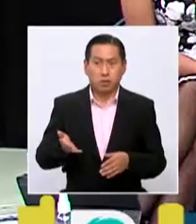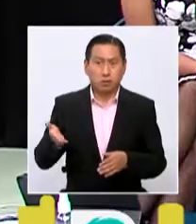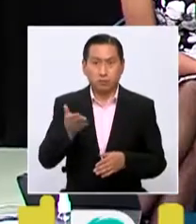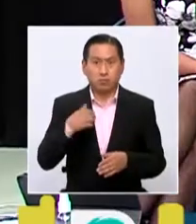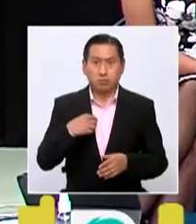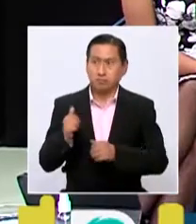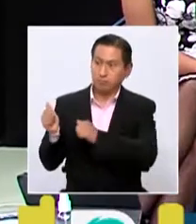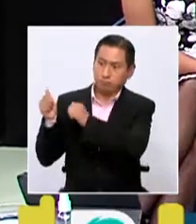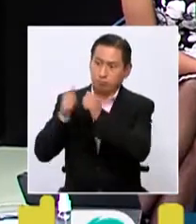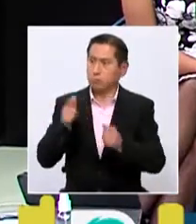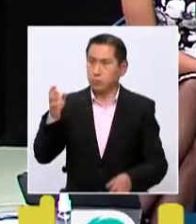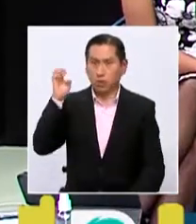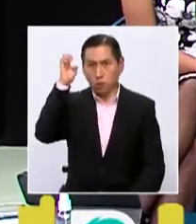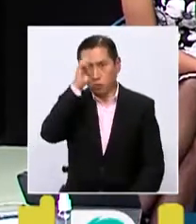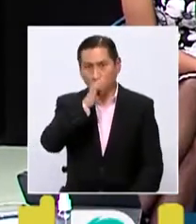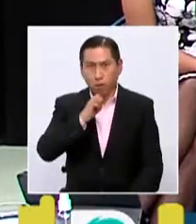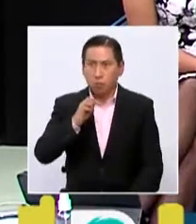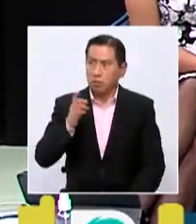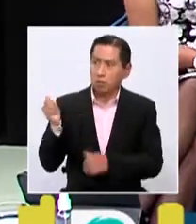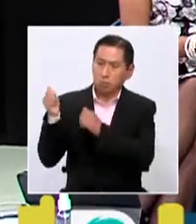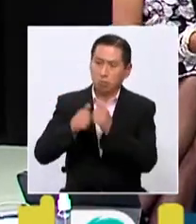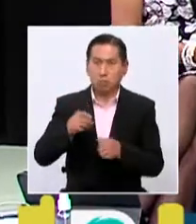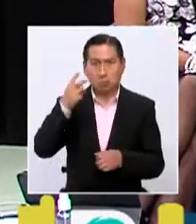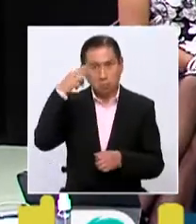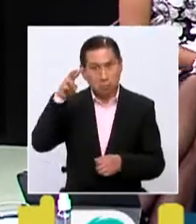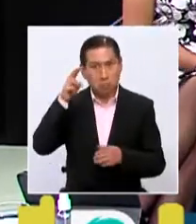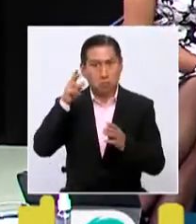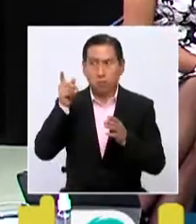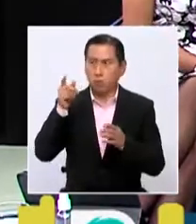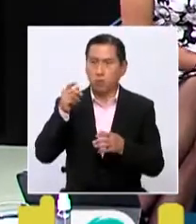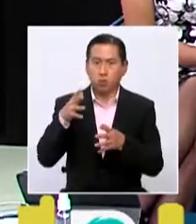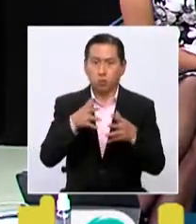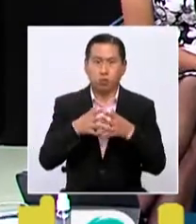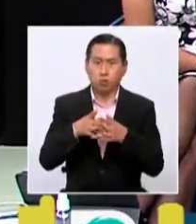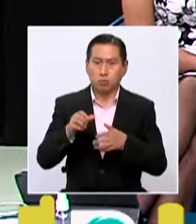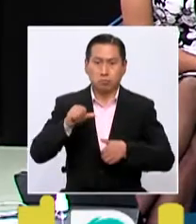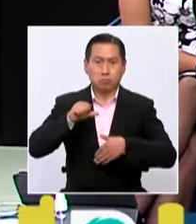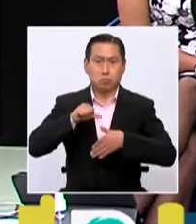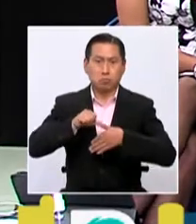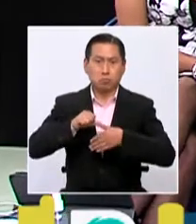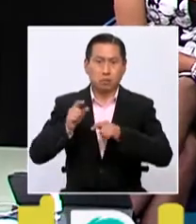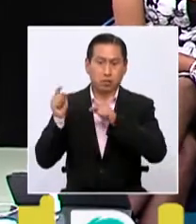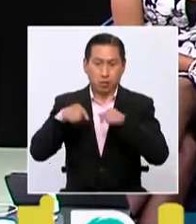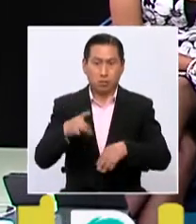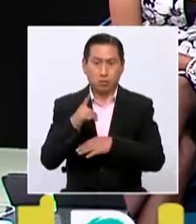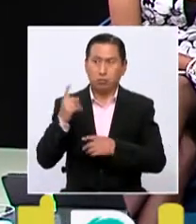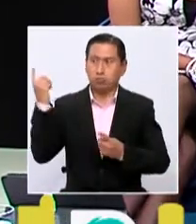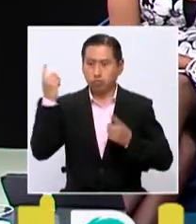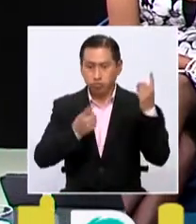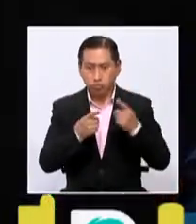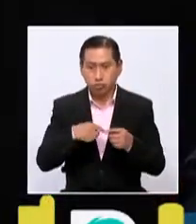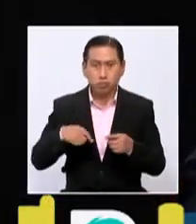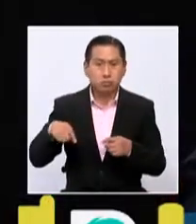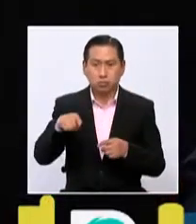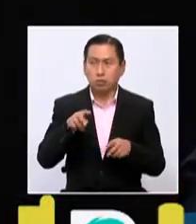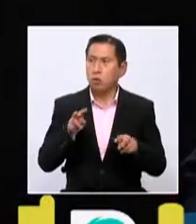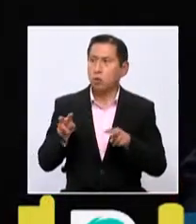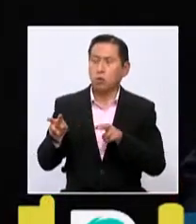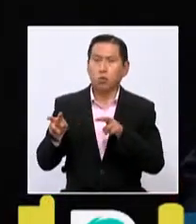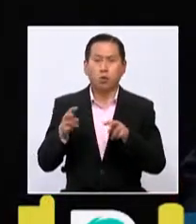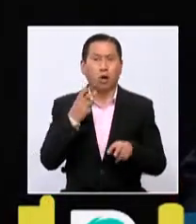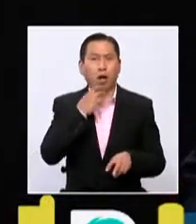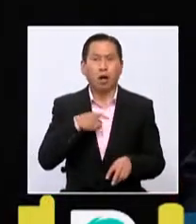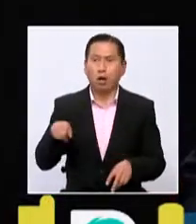he traído de Europa, de México, de Norteamérica, de Sudamérica a Bolivia. Están impactados,